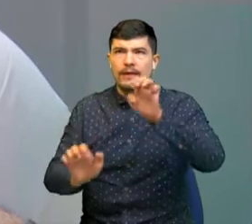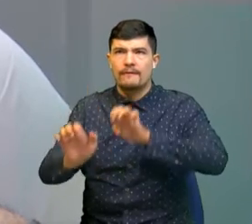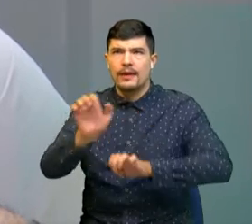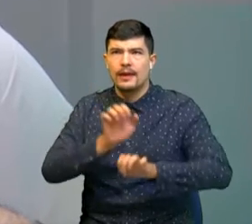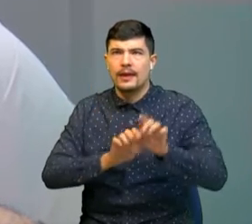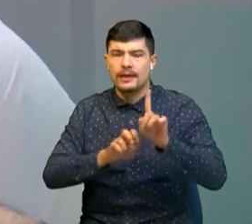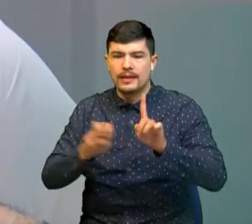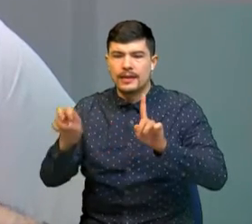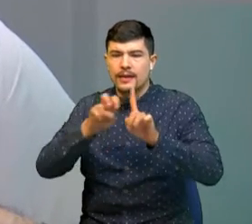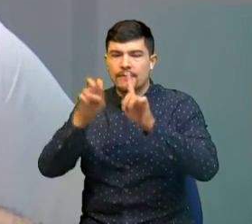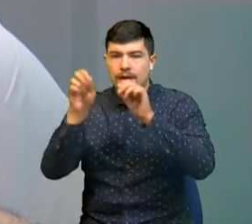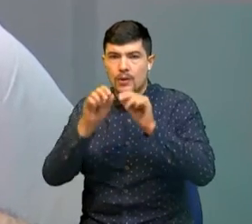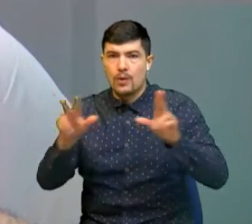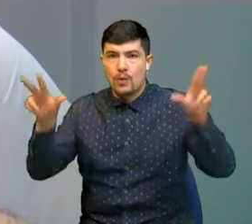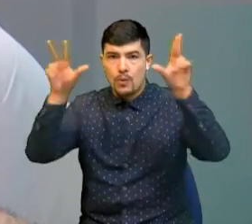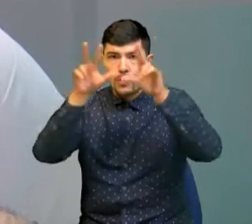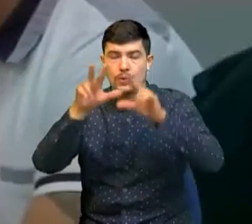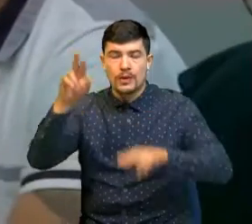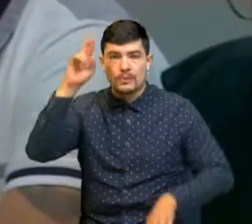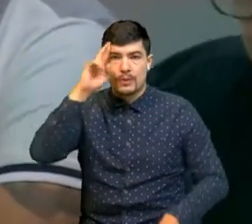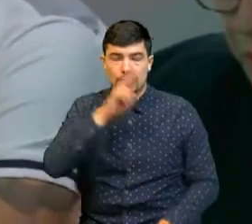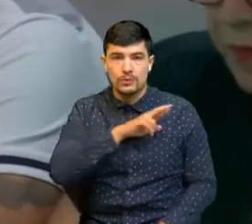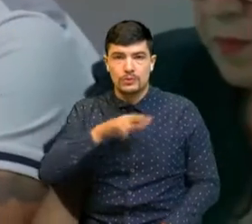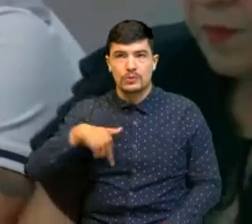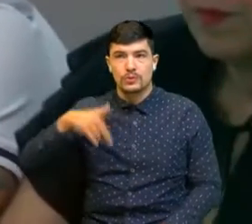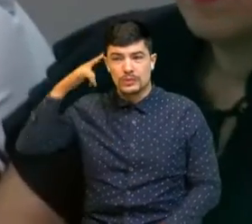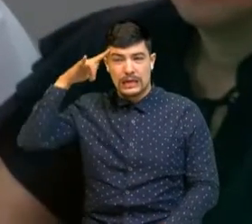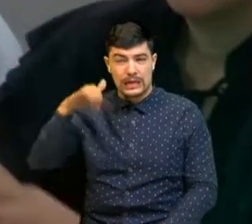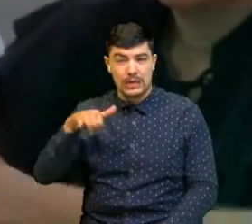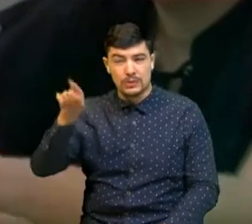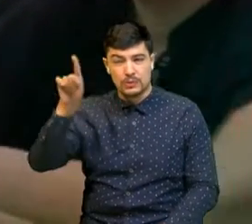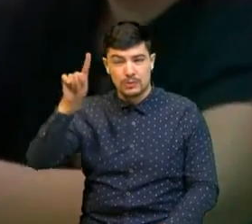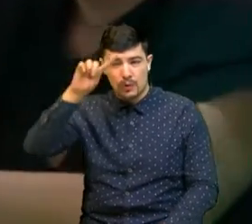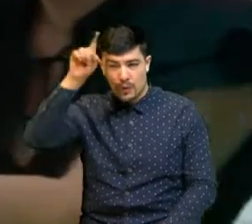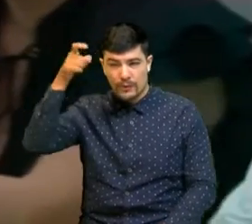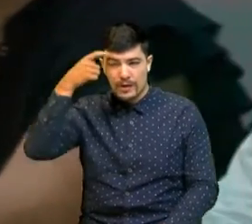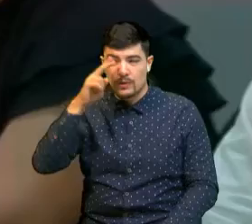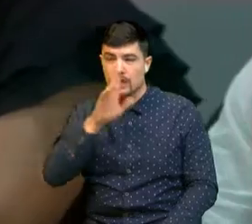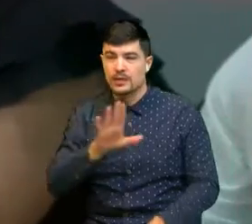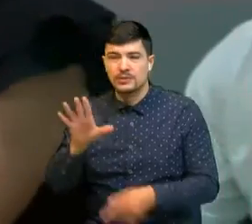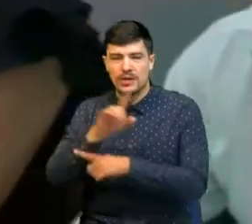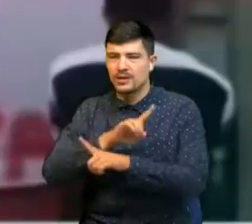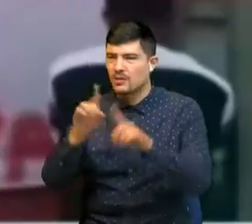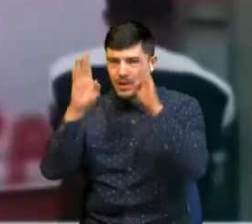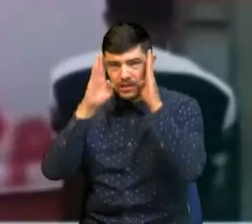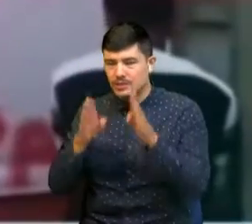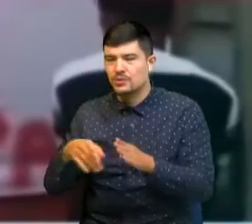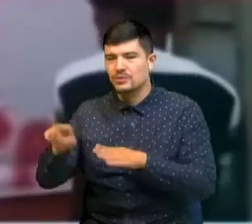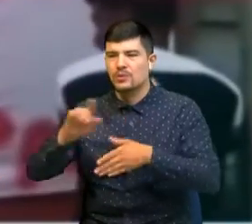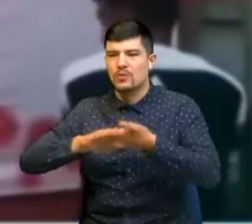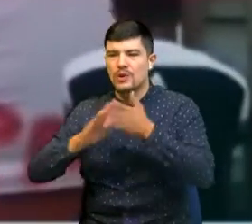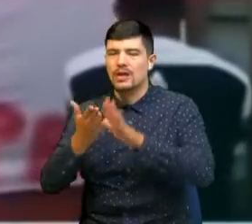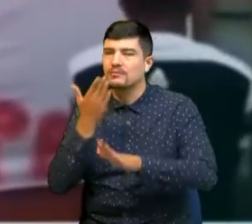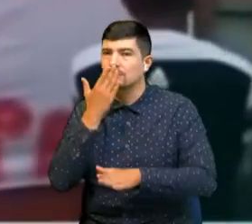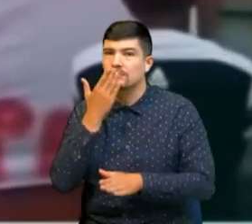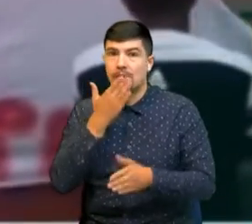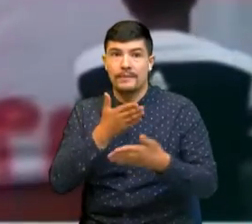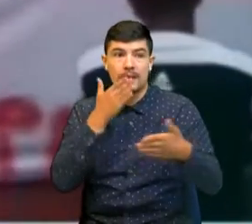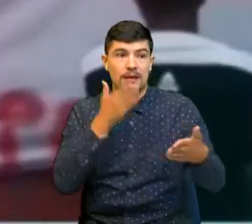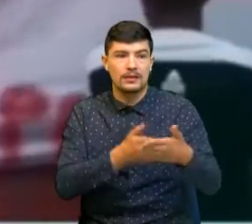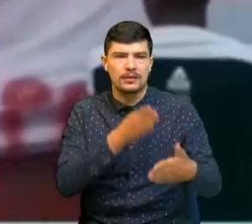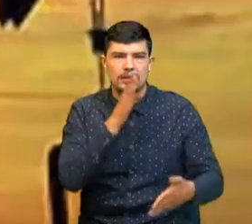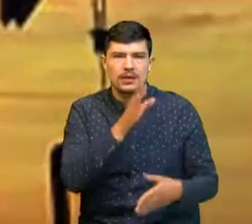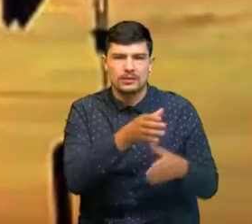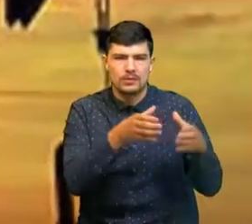nivel de la ONU, y creo que el gobierno pues no ha escuchado a las comunidades. Estas amenazas vendrían de los